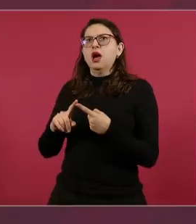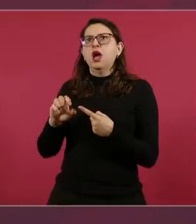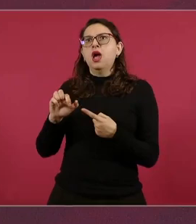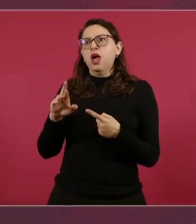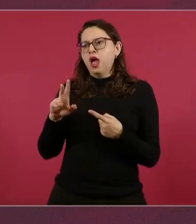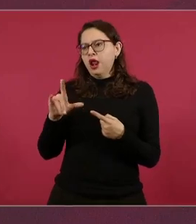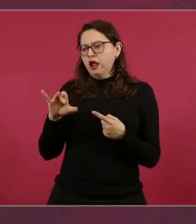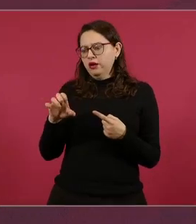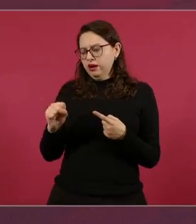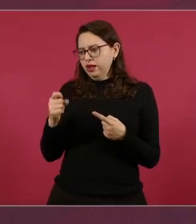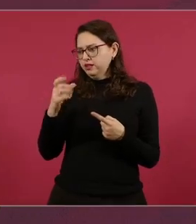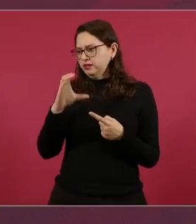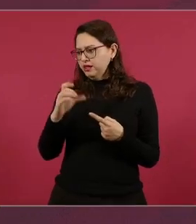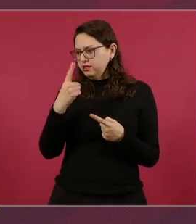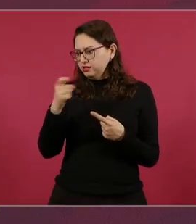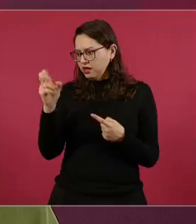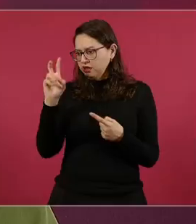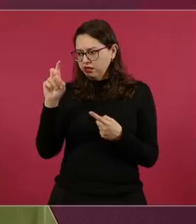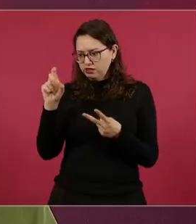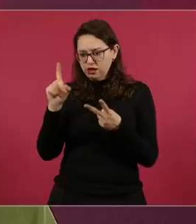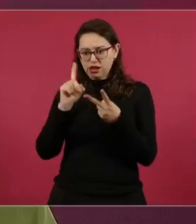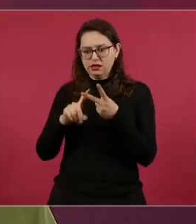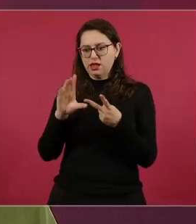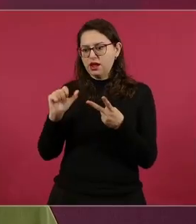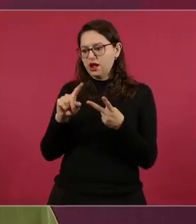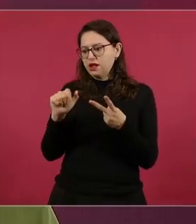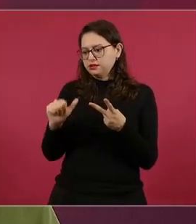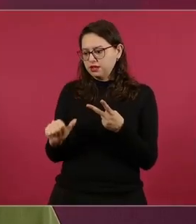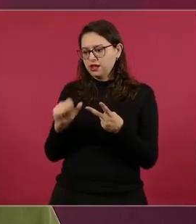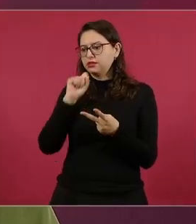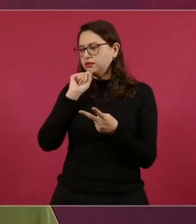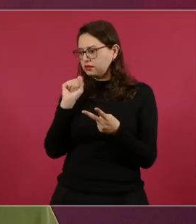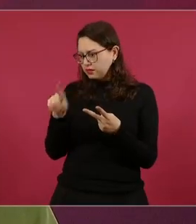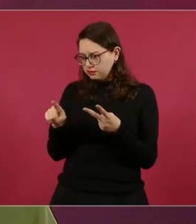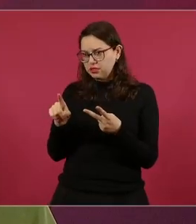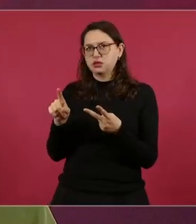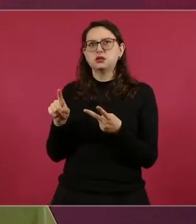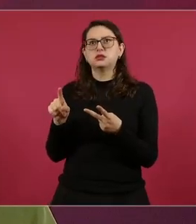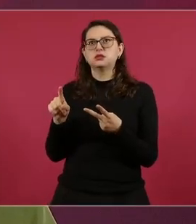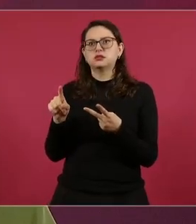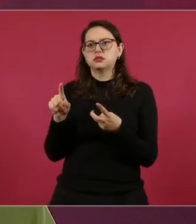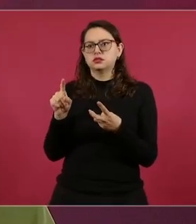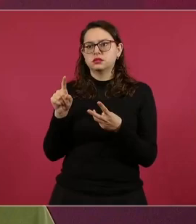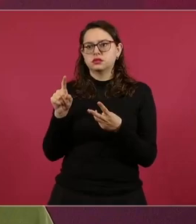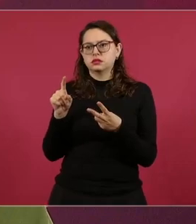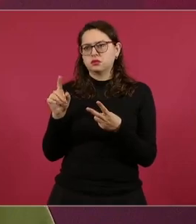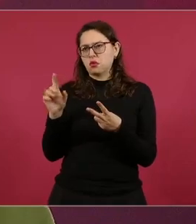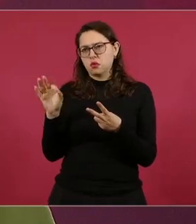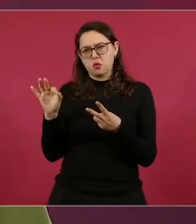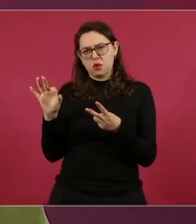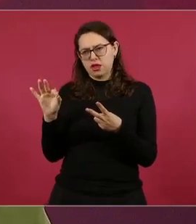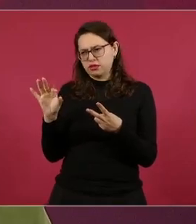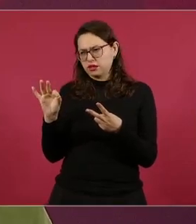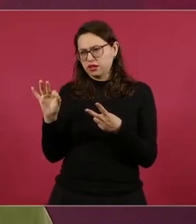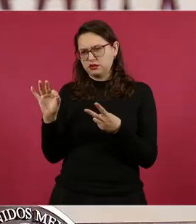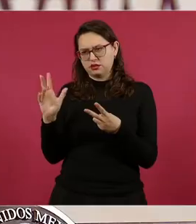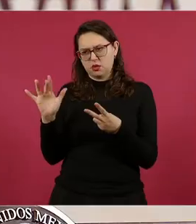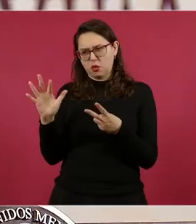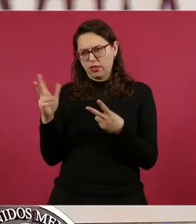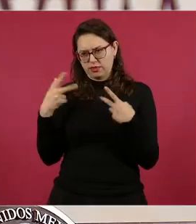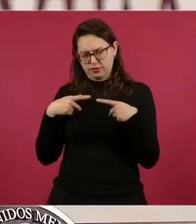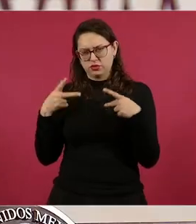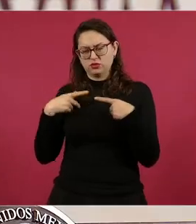C-130, tenemos aviones caza, también que son aproximadamente 40, 50